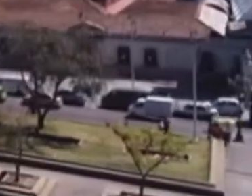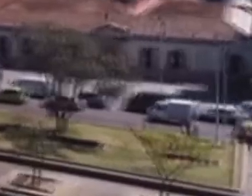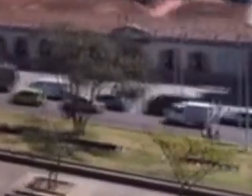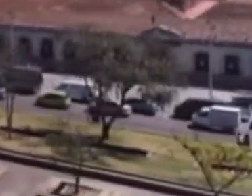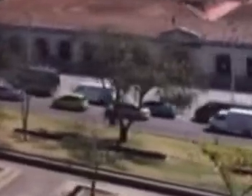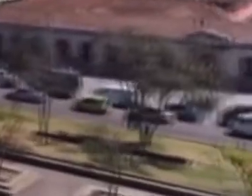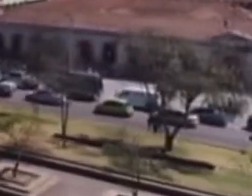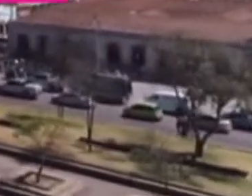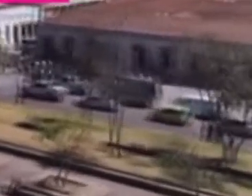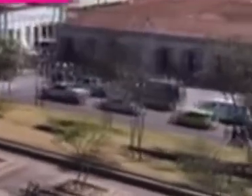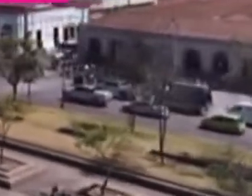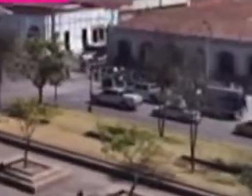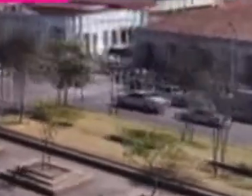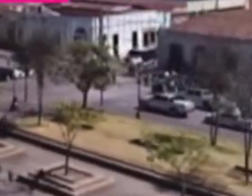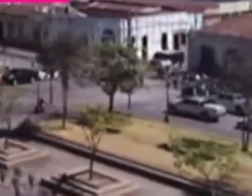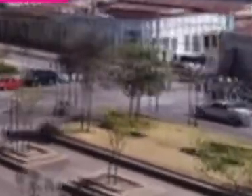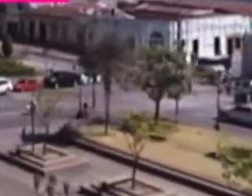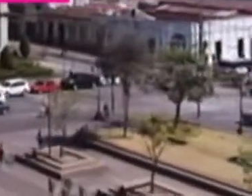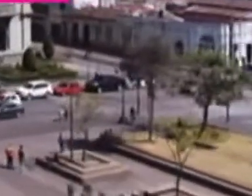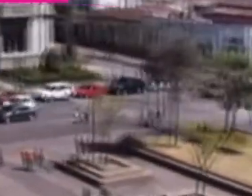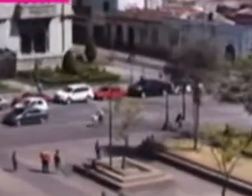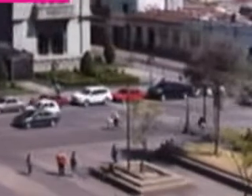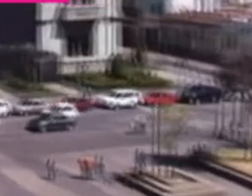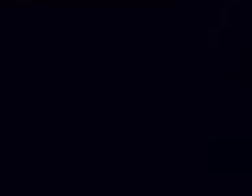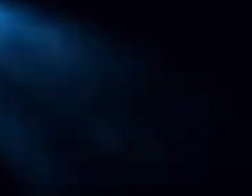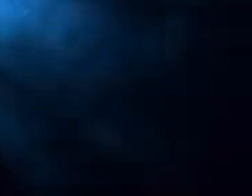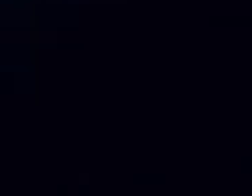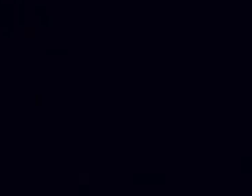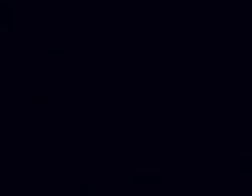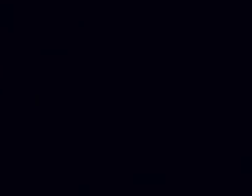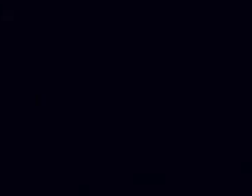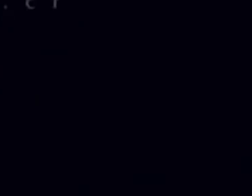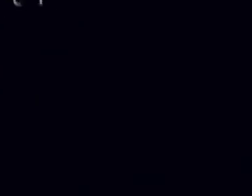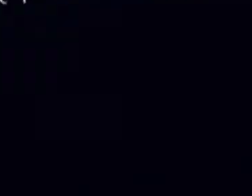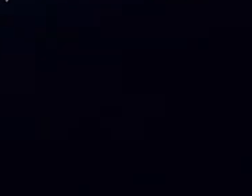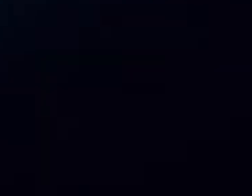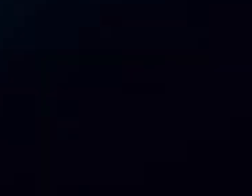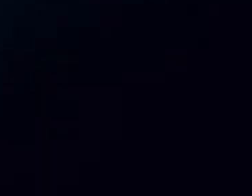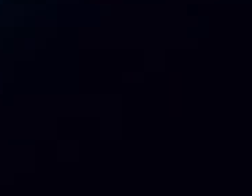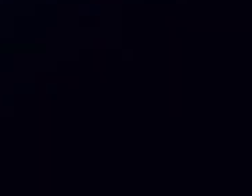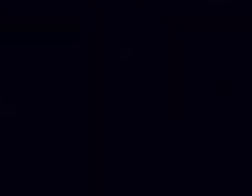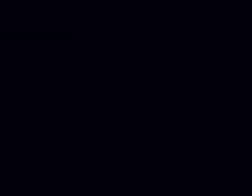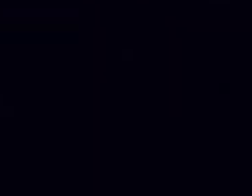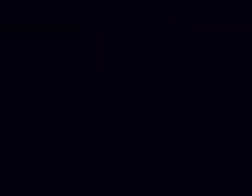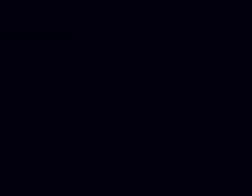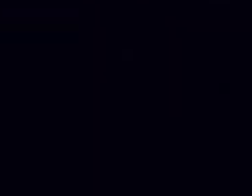todos los domingos a la 1 de la tarde, en 13, Costa Rica Televisión.